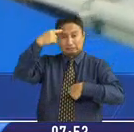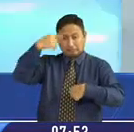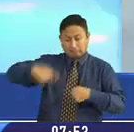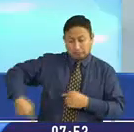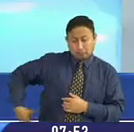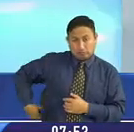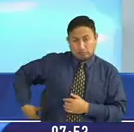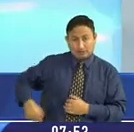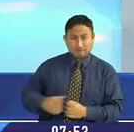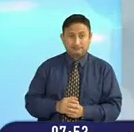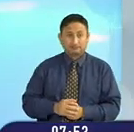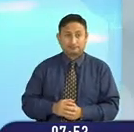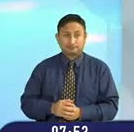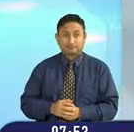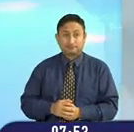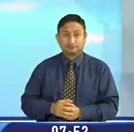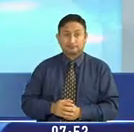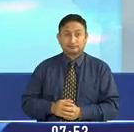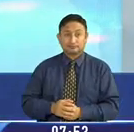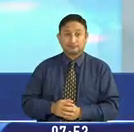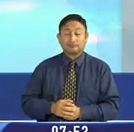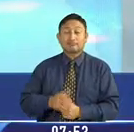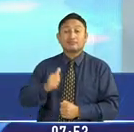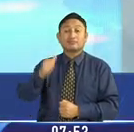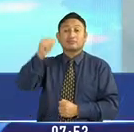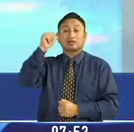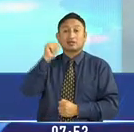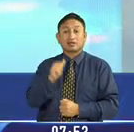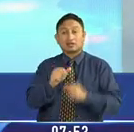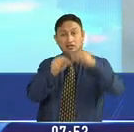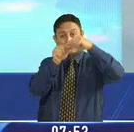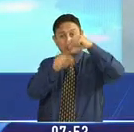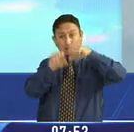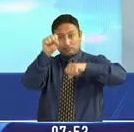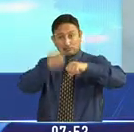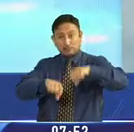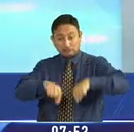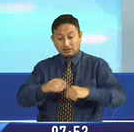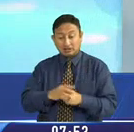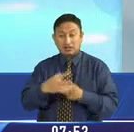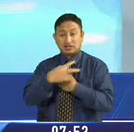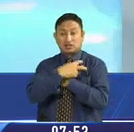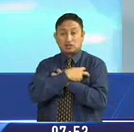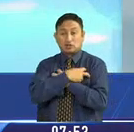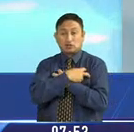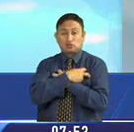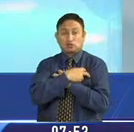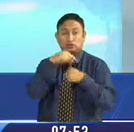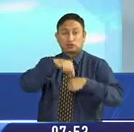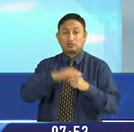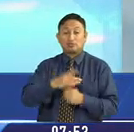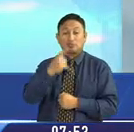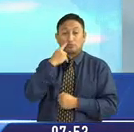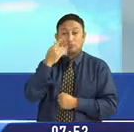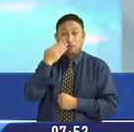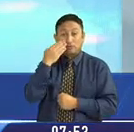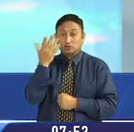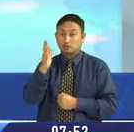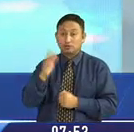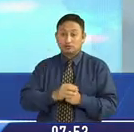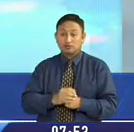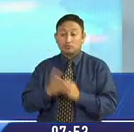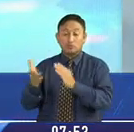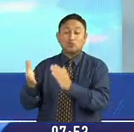renal. Entonces, al dañarse mi paratiroides, se me carcomieron mis huesos. Yo no tengo papá ni mamá,